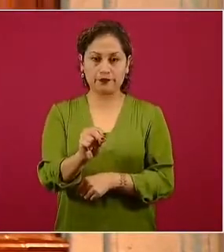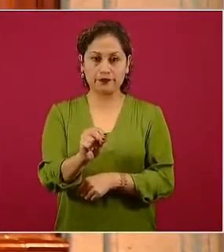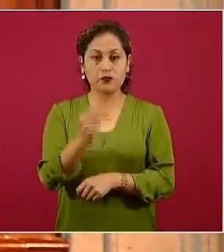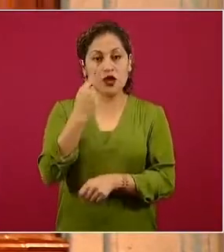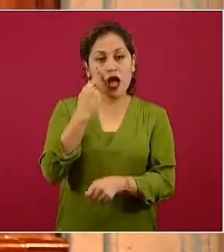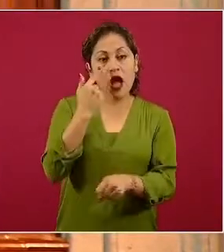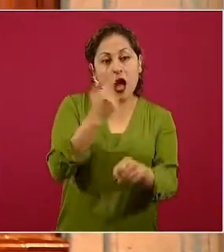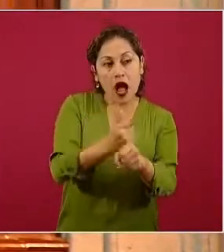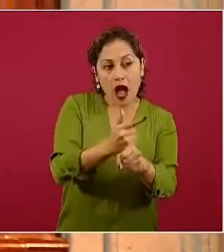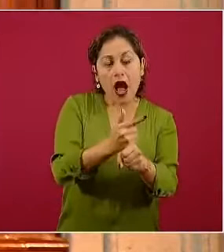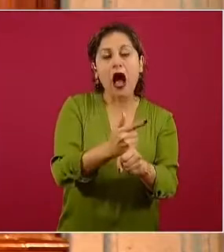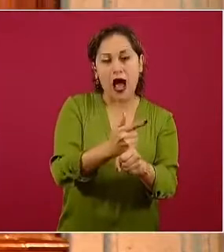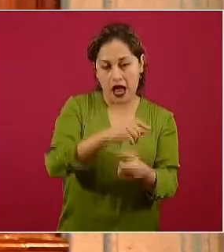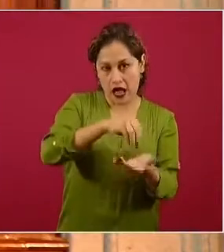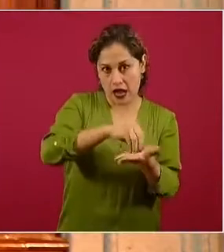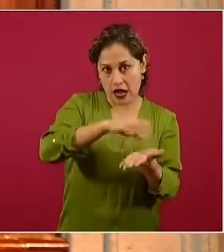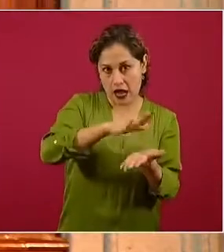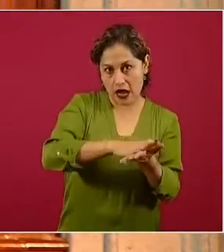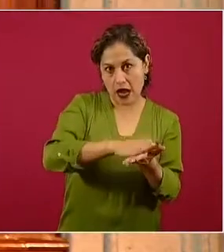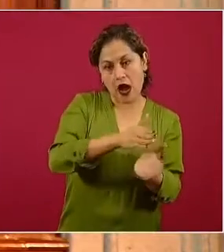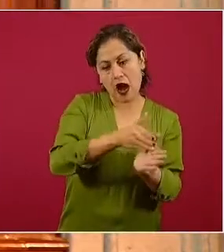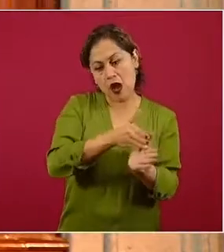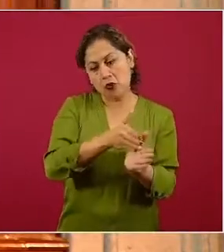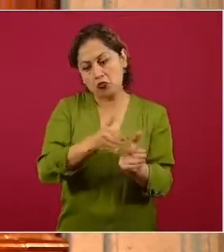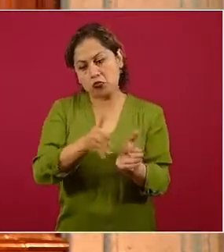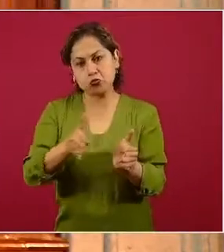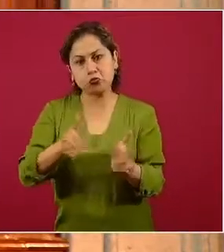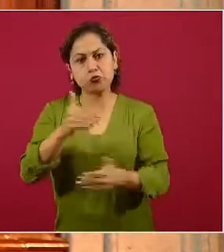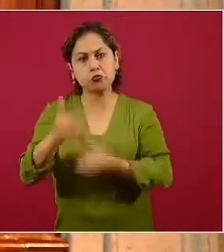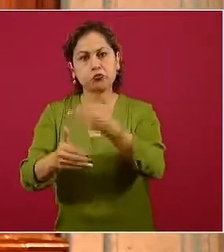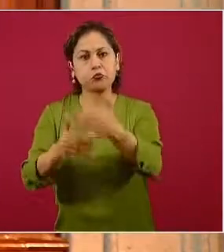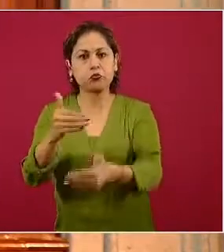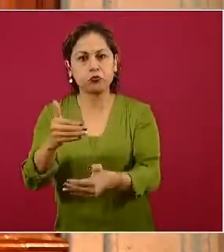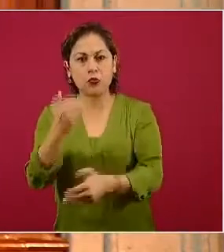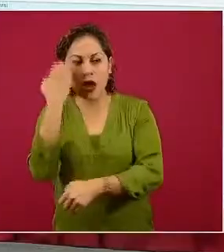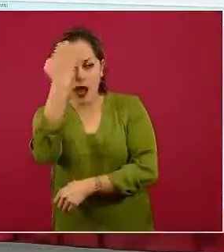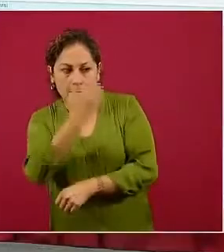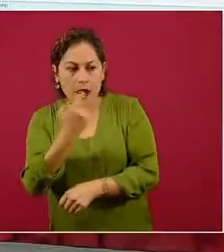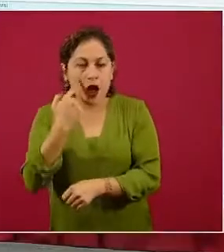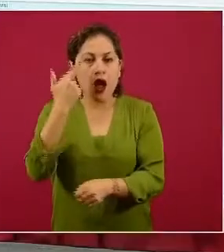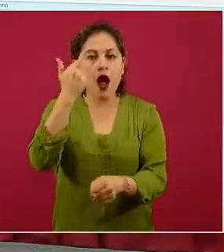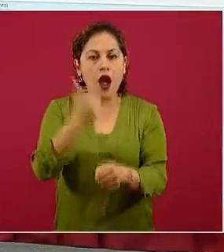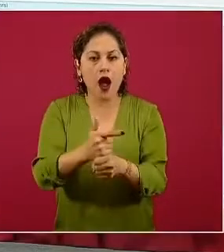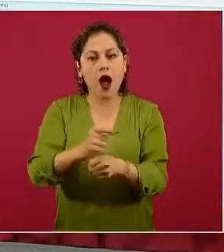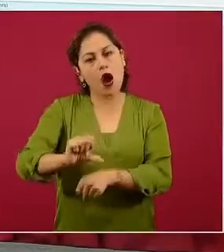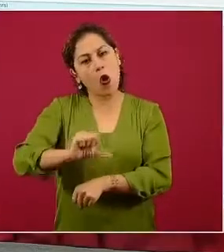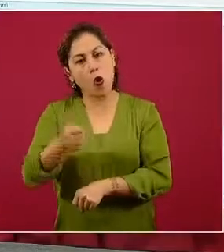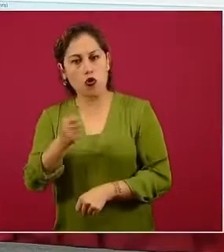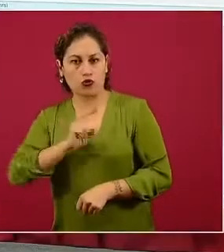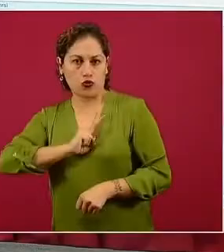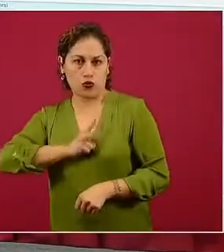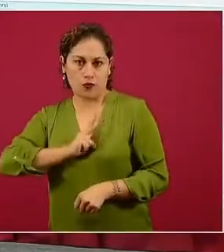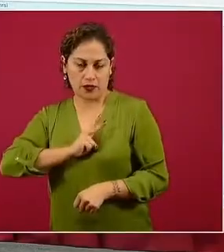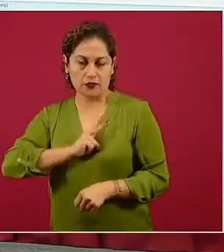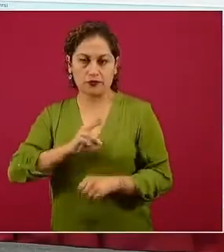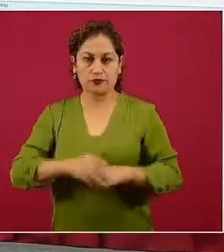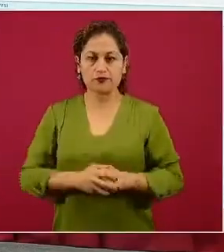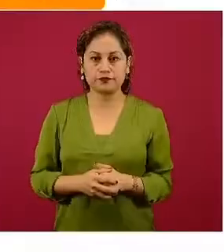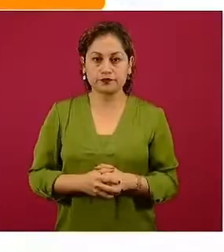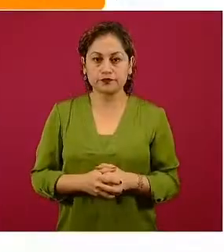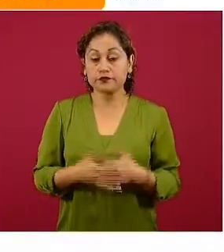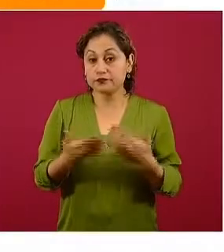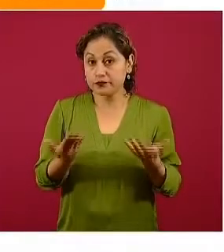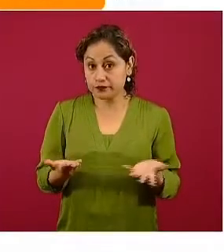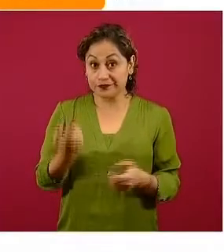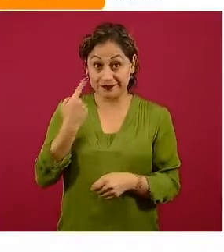tanto confirma que es el virus SARS-CoV-2 el que está produciendo esta infección respiratoria aguda. De hecho, si vemos